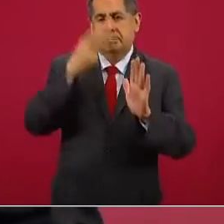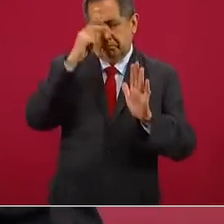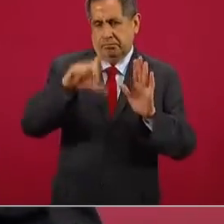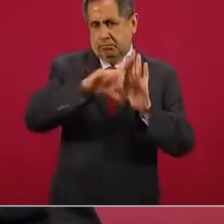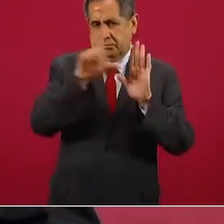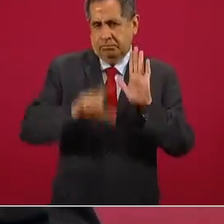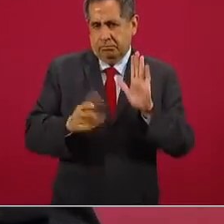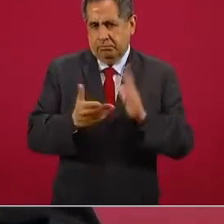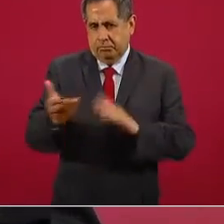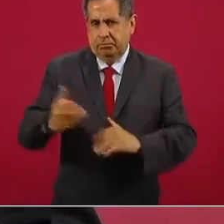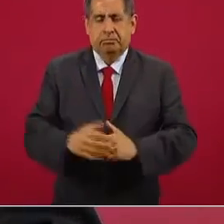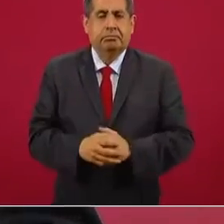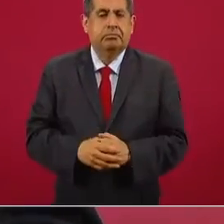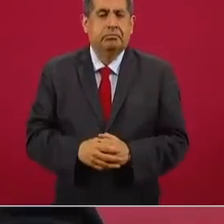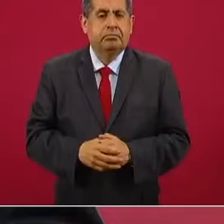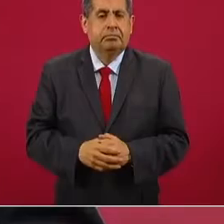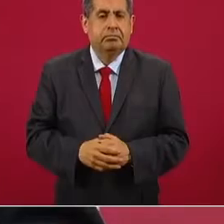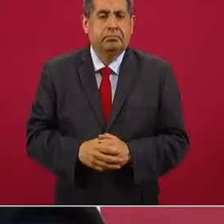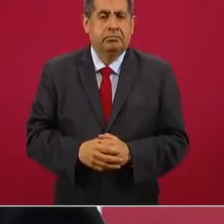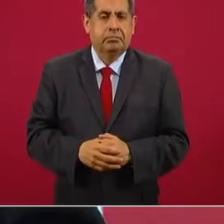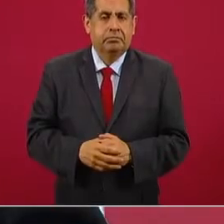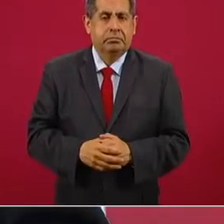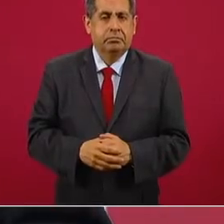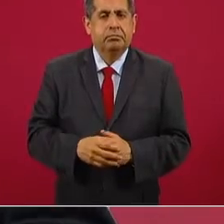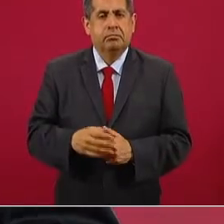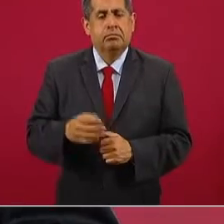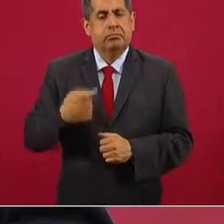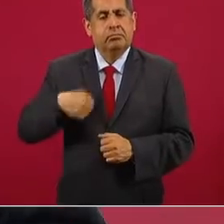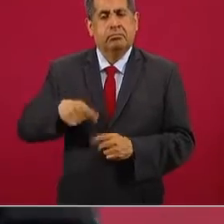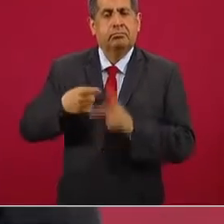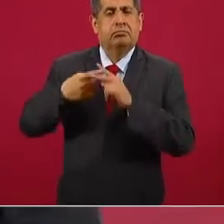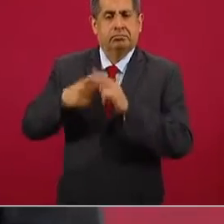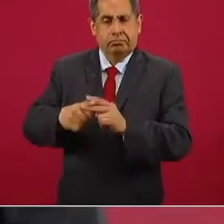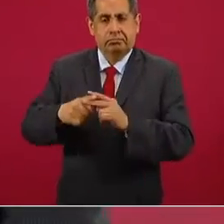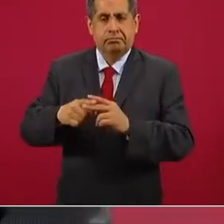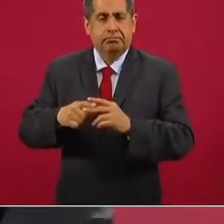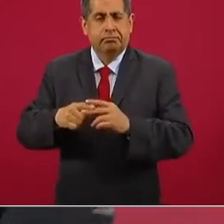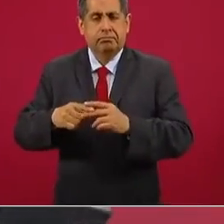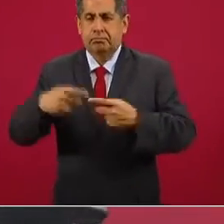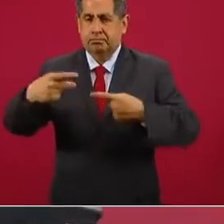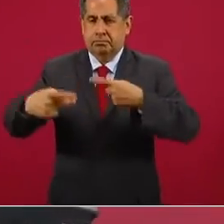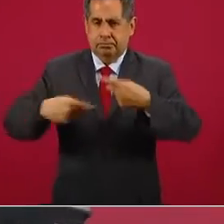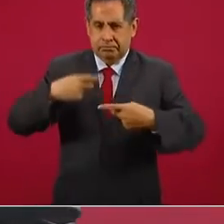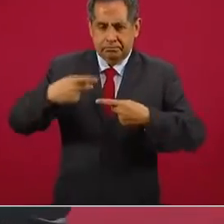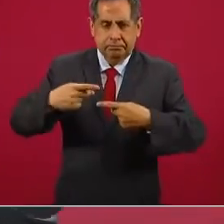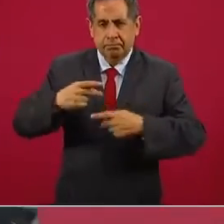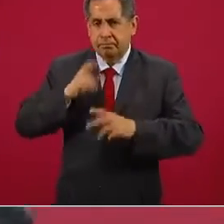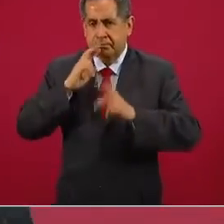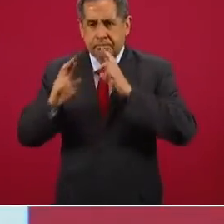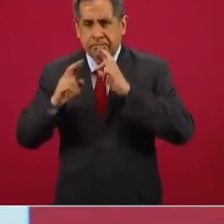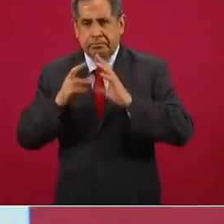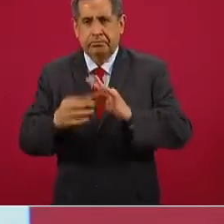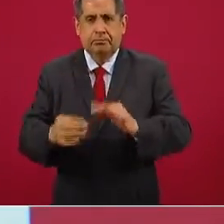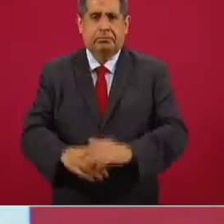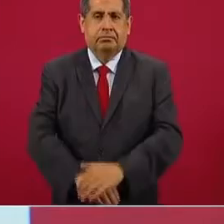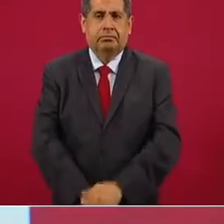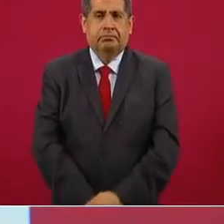República. Vamos a comenzar con nuestra ronda de preguntas y de respuestas.